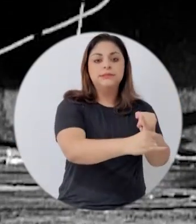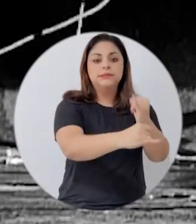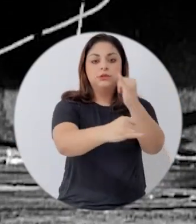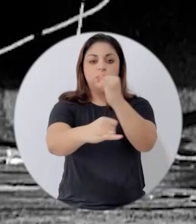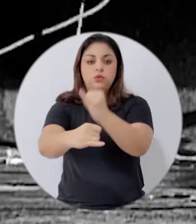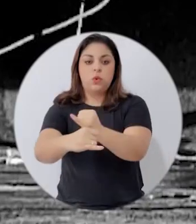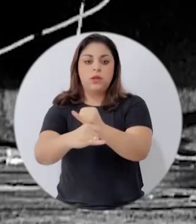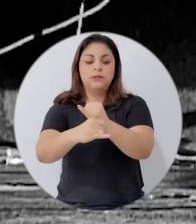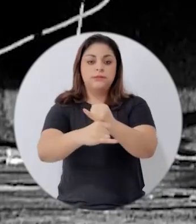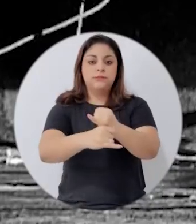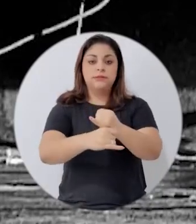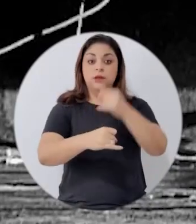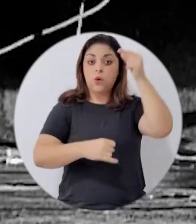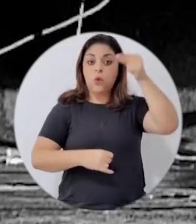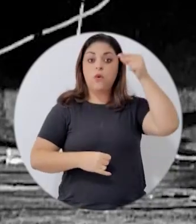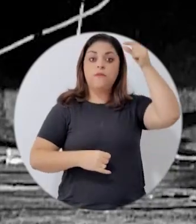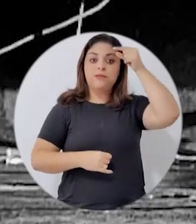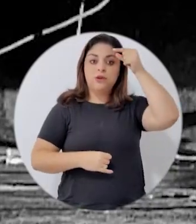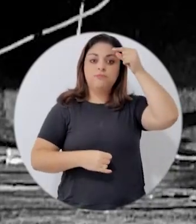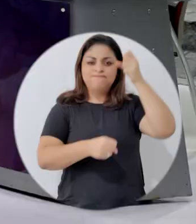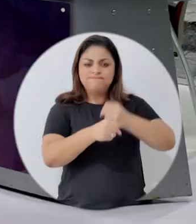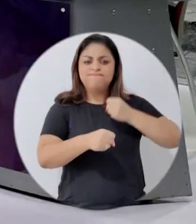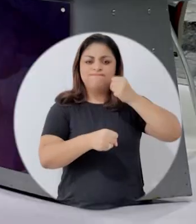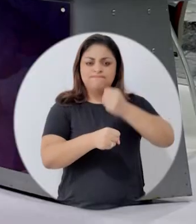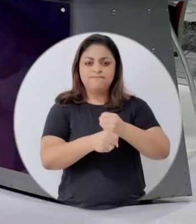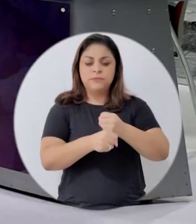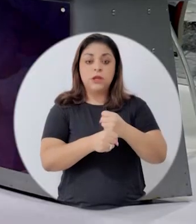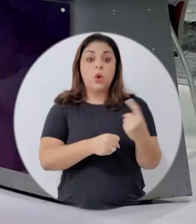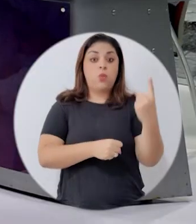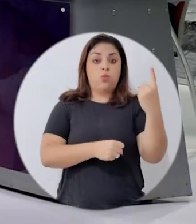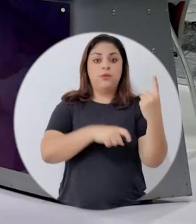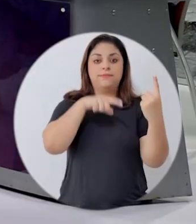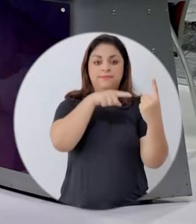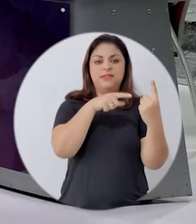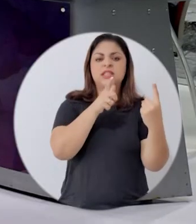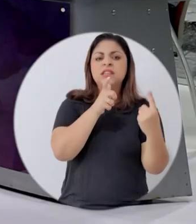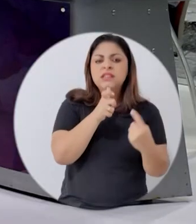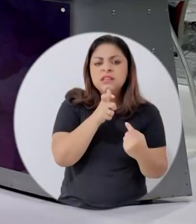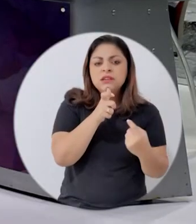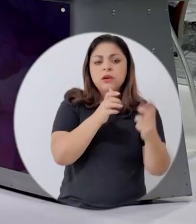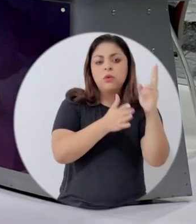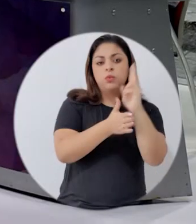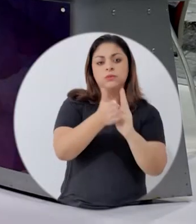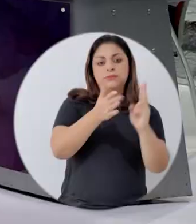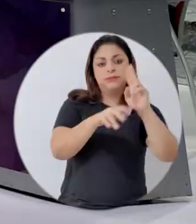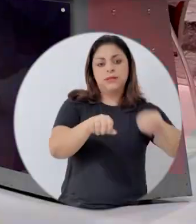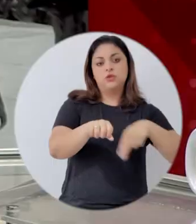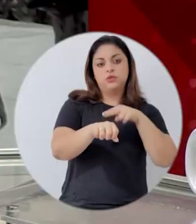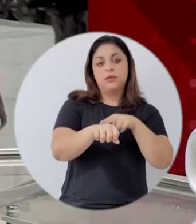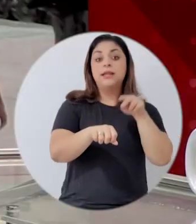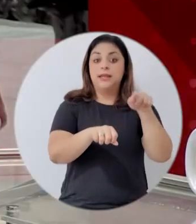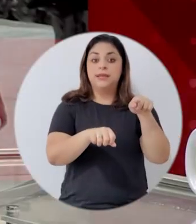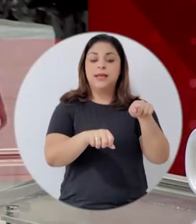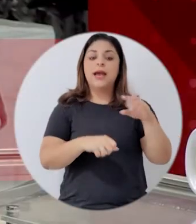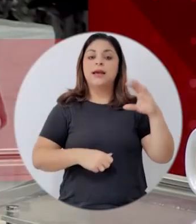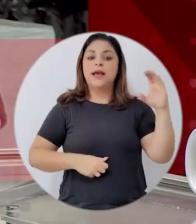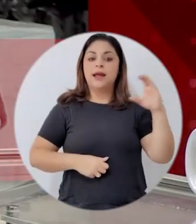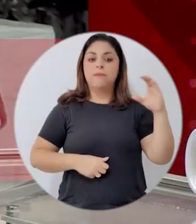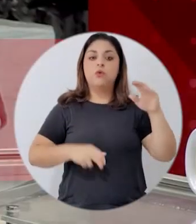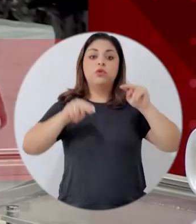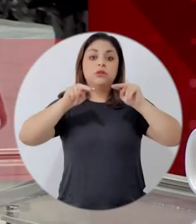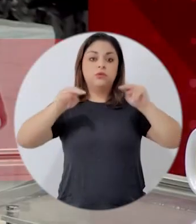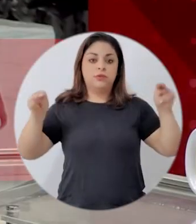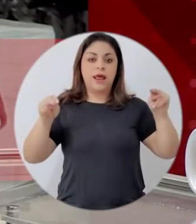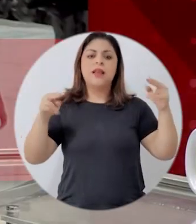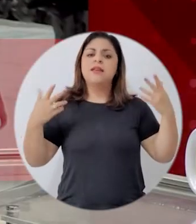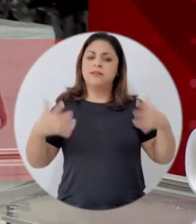instituciones del Estado. Una de ellas es la Universidad Nacional, que es una organización carbono neutral con acciones